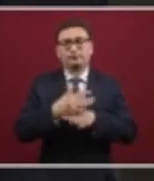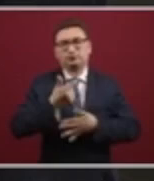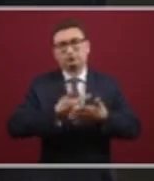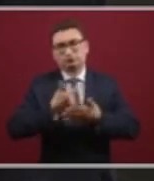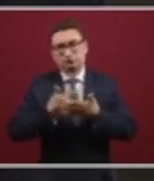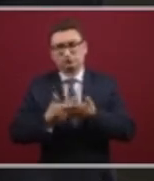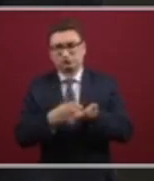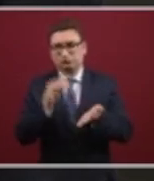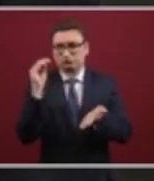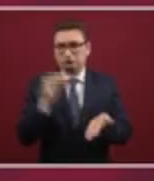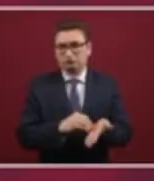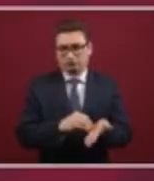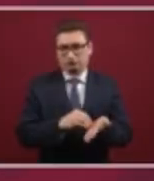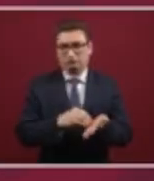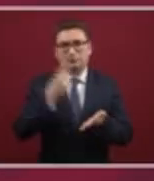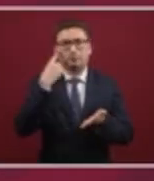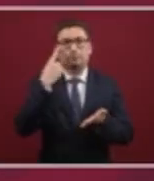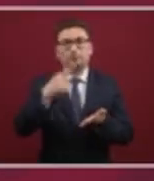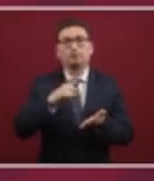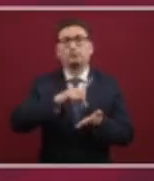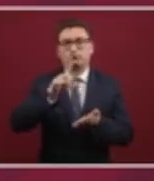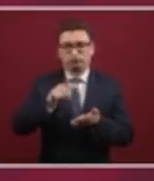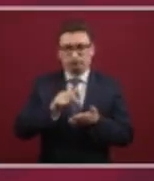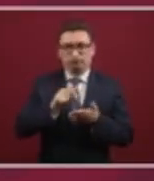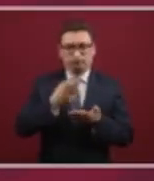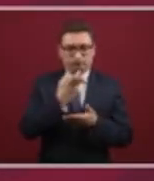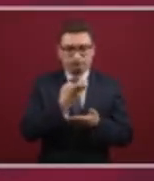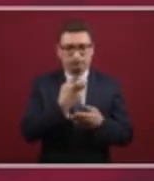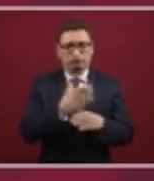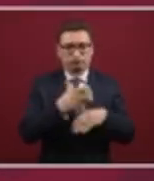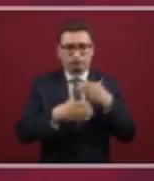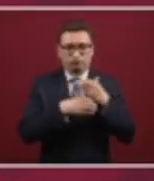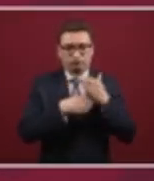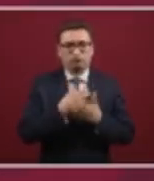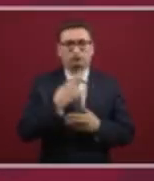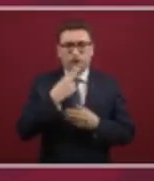para devolverlo a la gente.